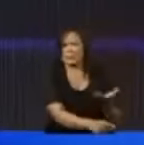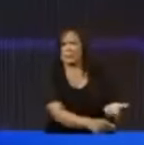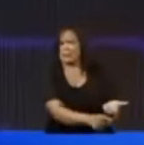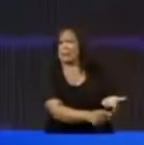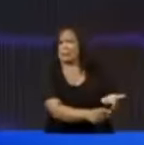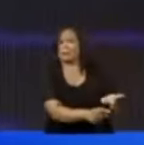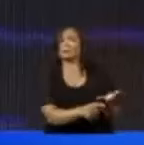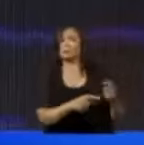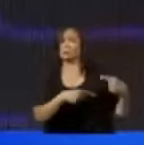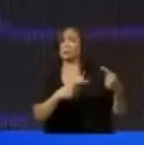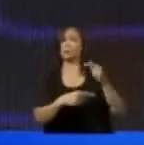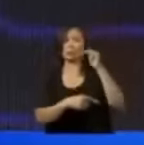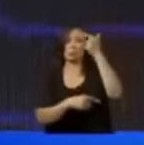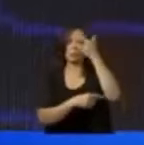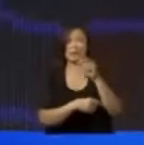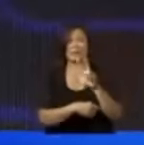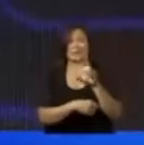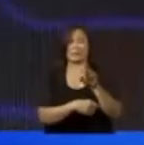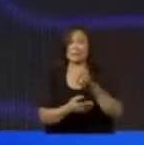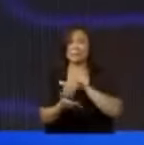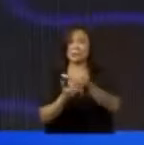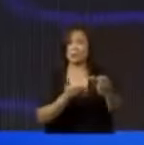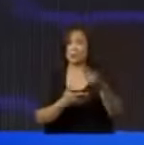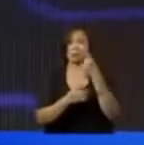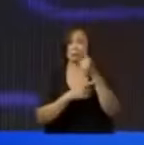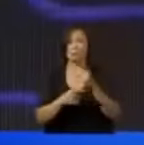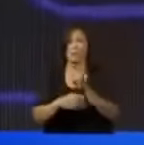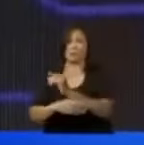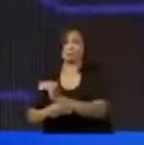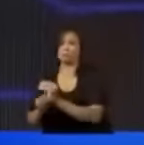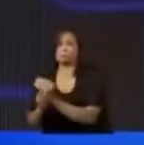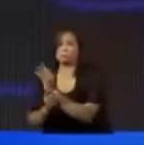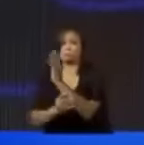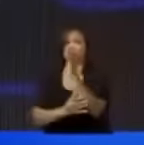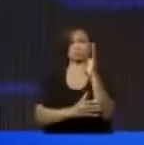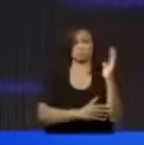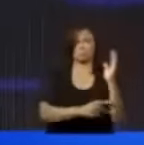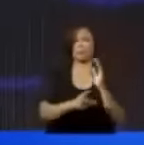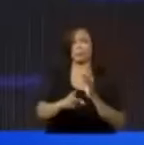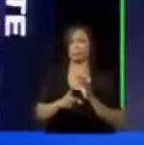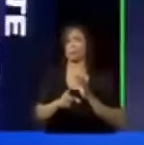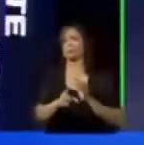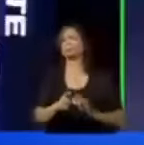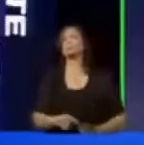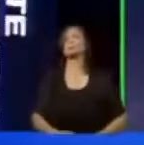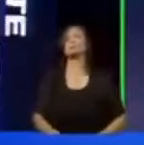algo que hicimos nuestro gobierno, plantar 30 millones de unidades de árboles en el plan Quisqueya Verde.